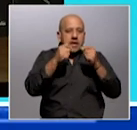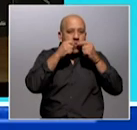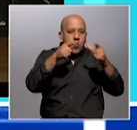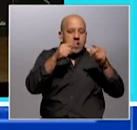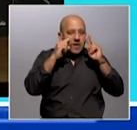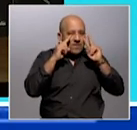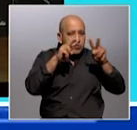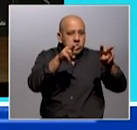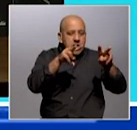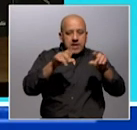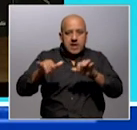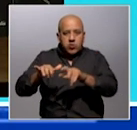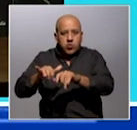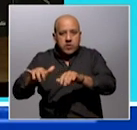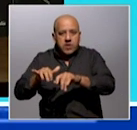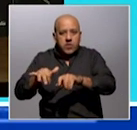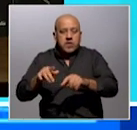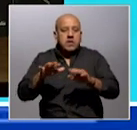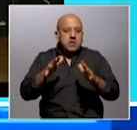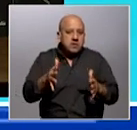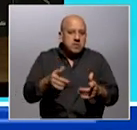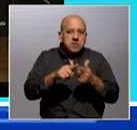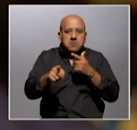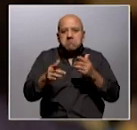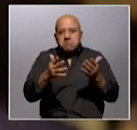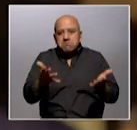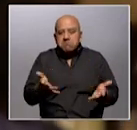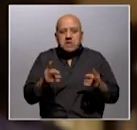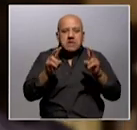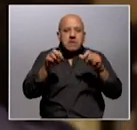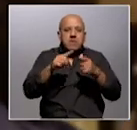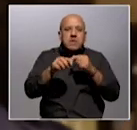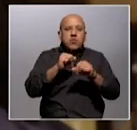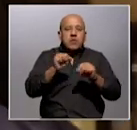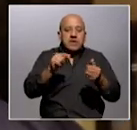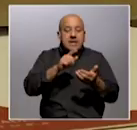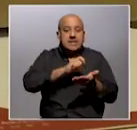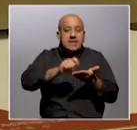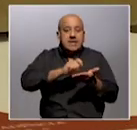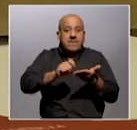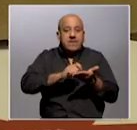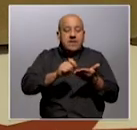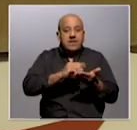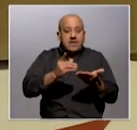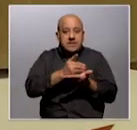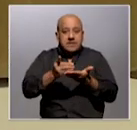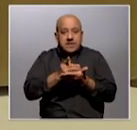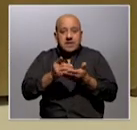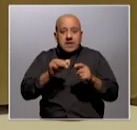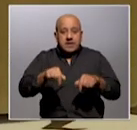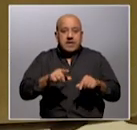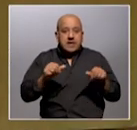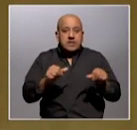y el tipo gráfico nos llama la atención que no se resistan a la tentación de escribir diseñar y publicar el libro